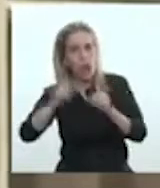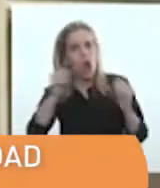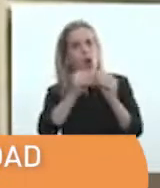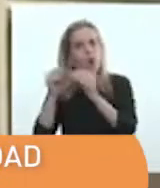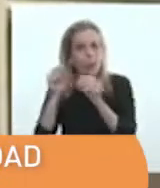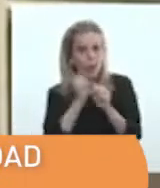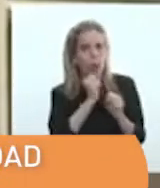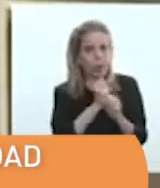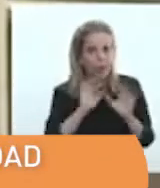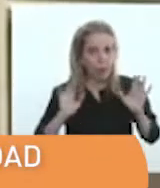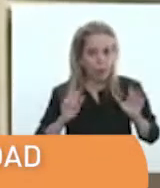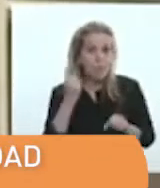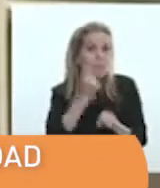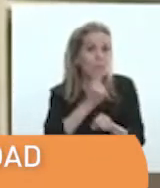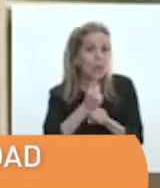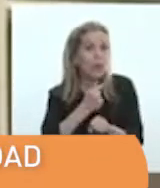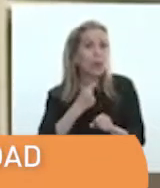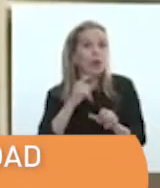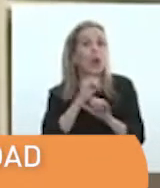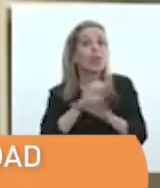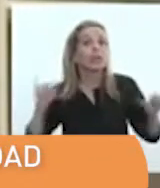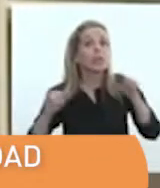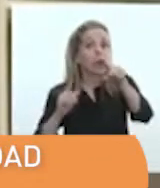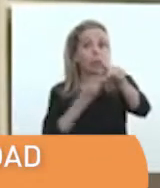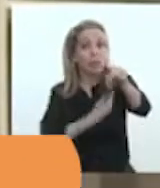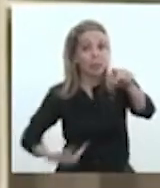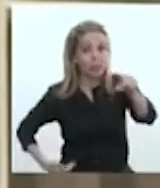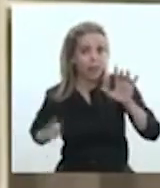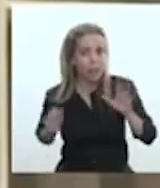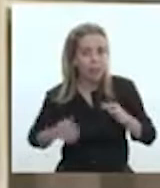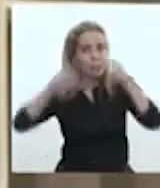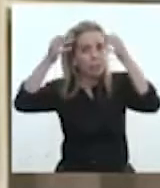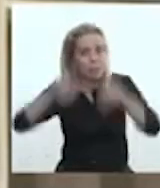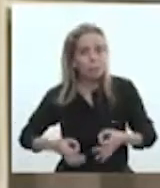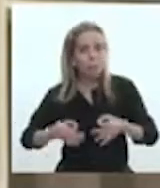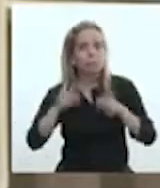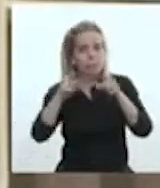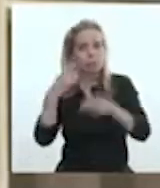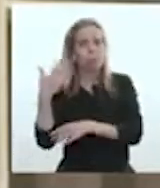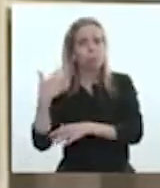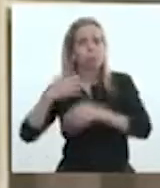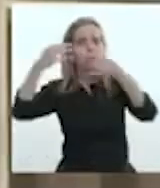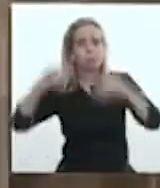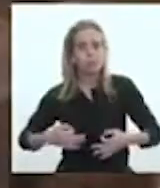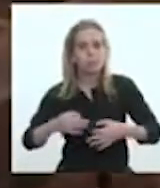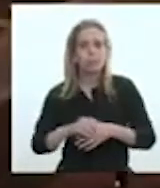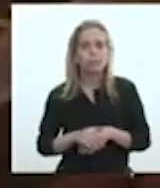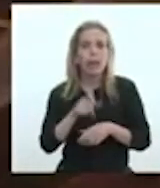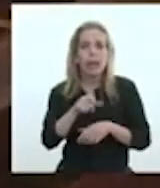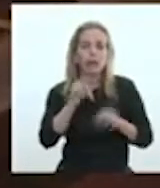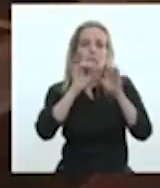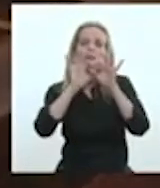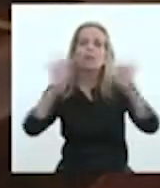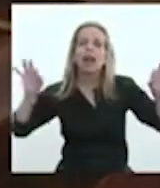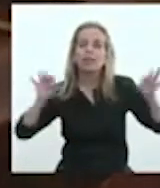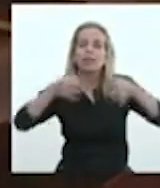en primer lugar quiero destacar presidente honrar la palabra creo que esa es poner un poco la frase